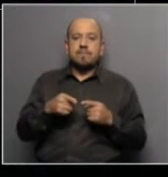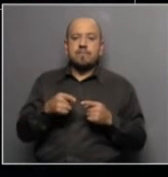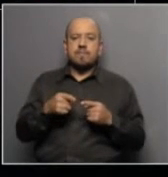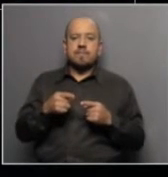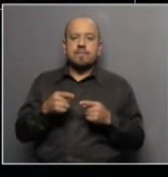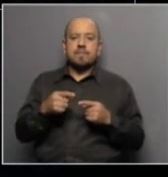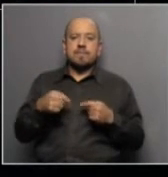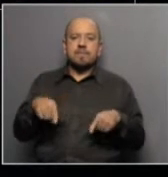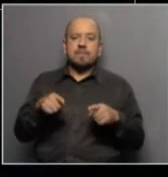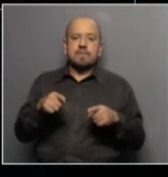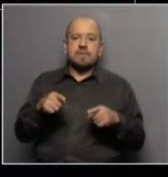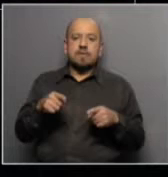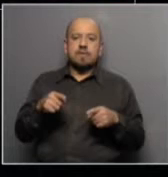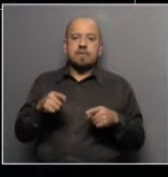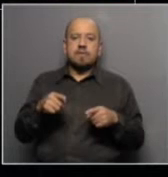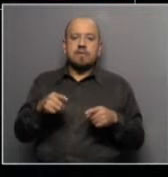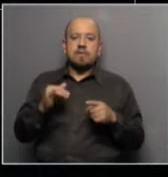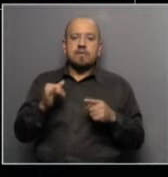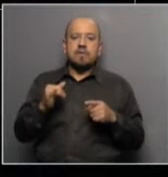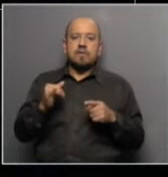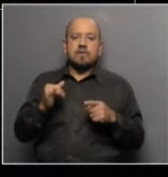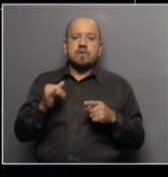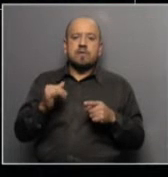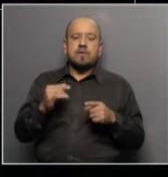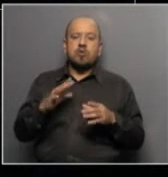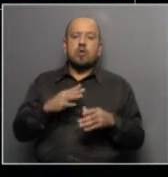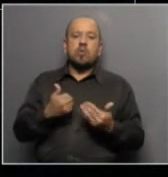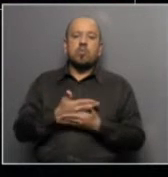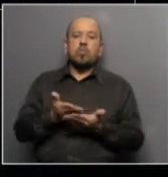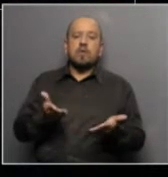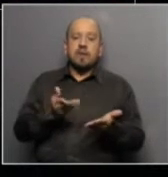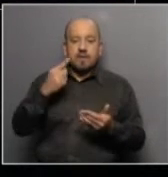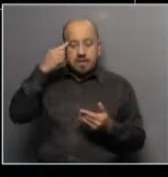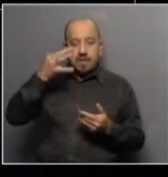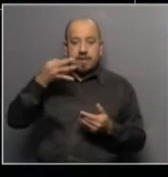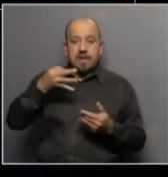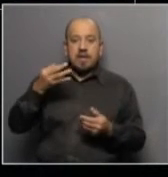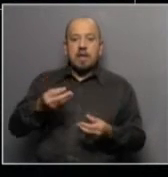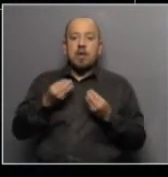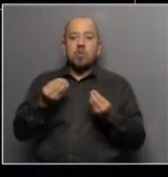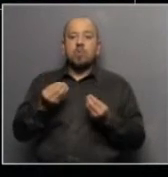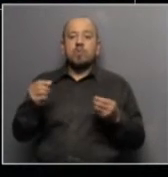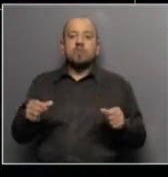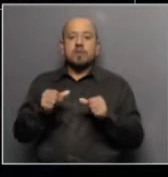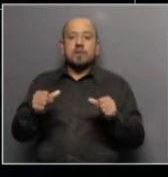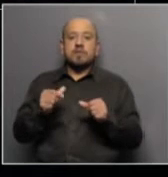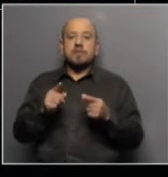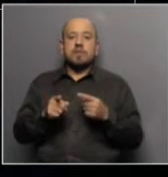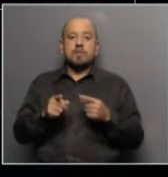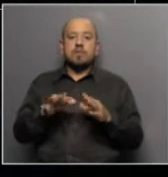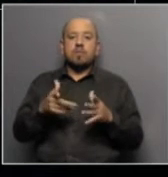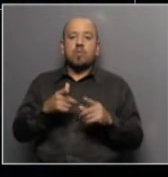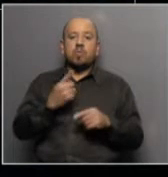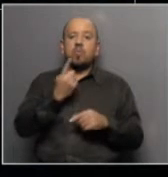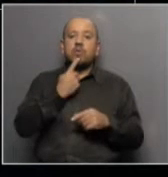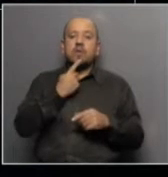bienes inmuebles, lo que nos muestra es esta realidad de cómo se exacerba por